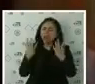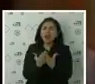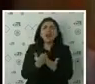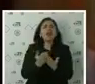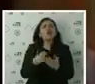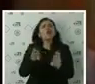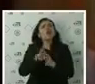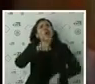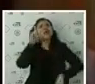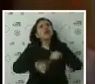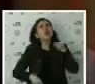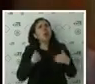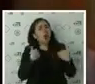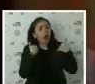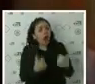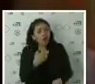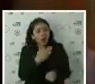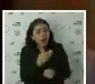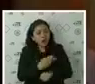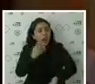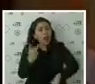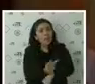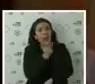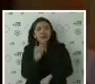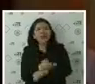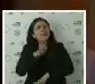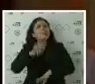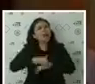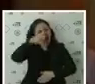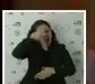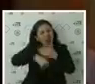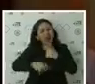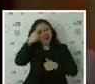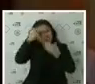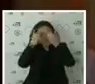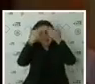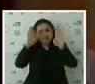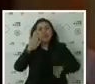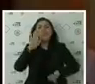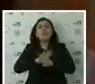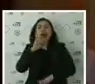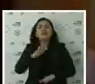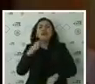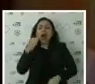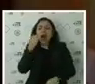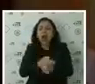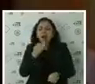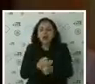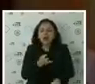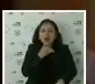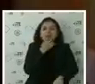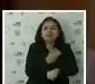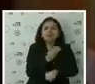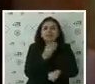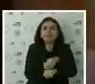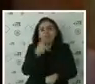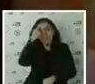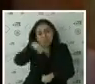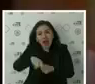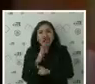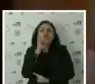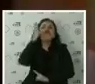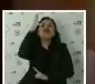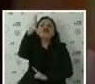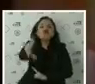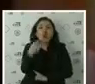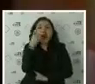la comprensión inmediata de los sucesos sociales y empezando a desarrollar una visión más mediata, es decir, una visión a futuro. Eso